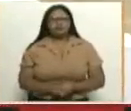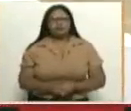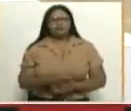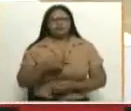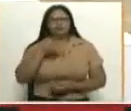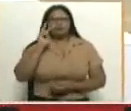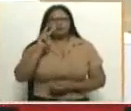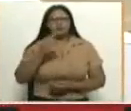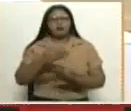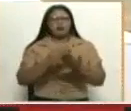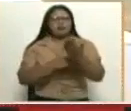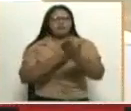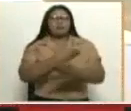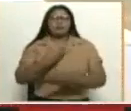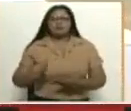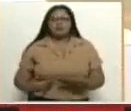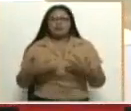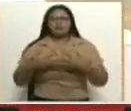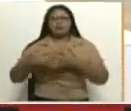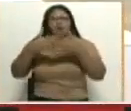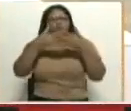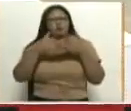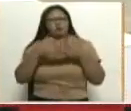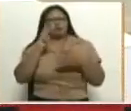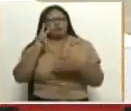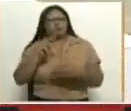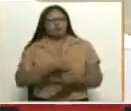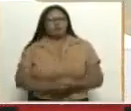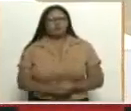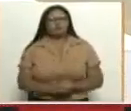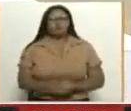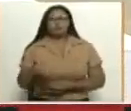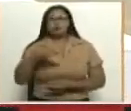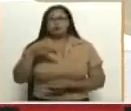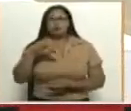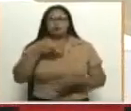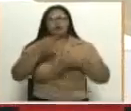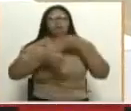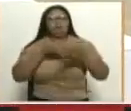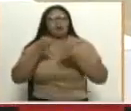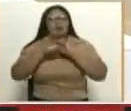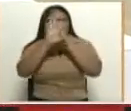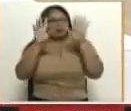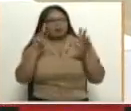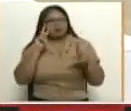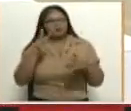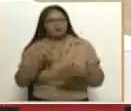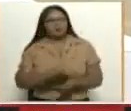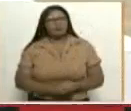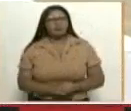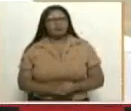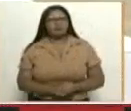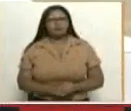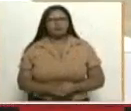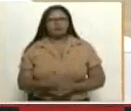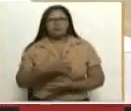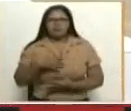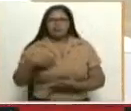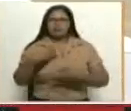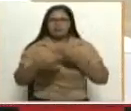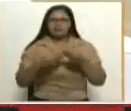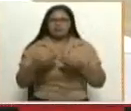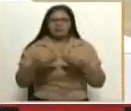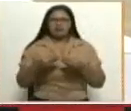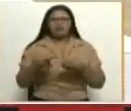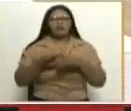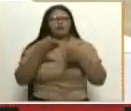emitido el expresidente de Estados Unidos, Donald Trump, donde dice abiertamente su querencia, ¿no?, por parte del